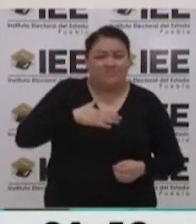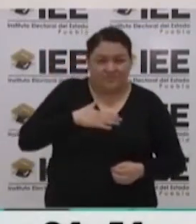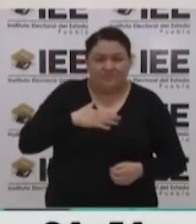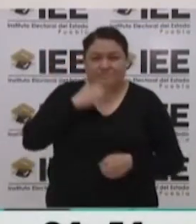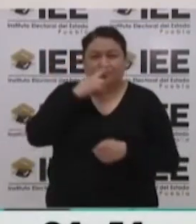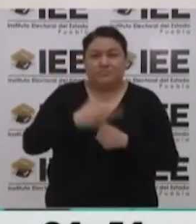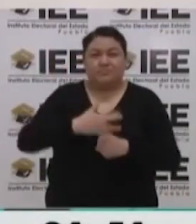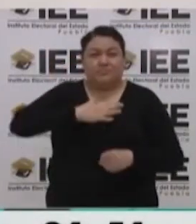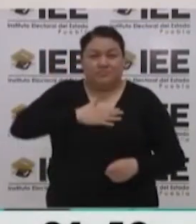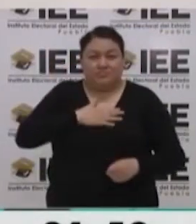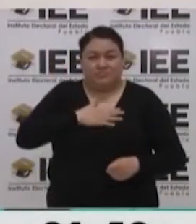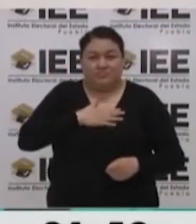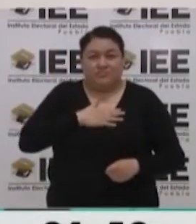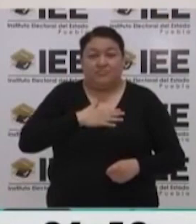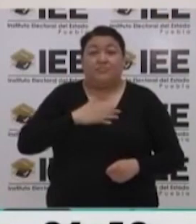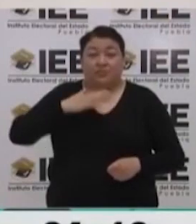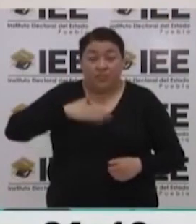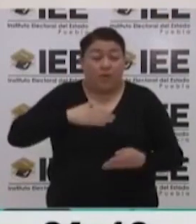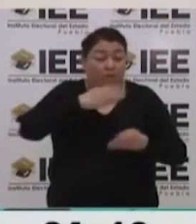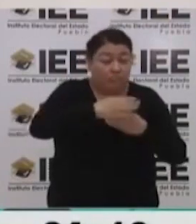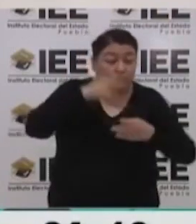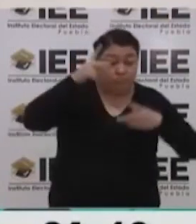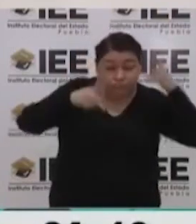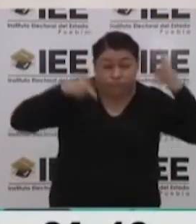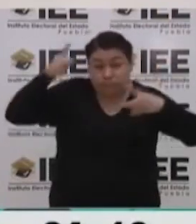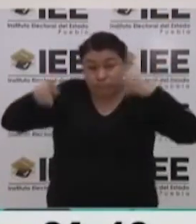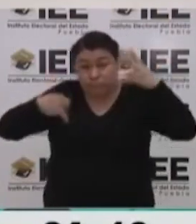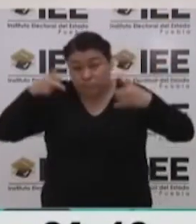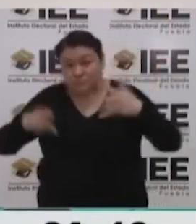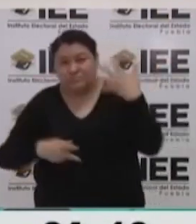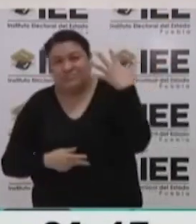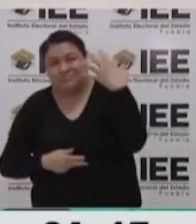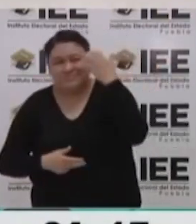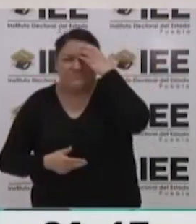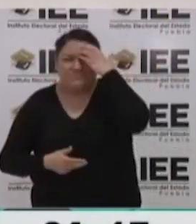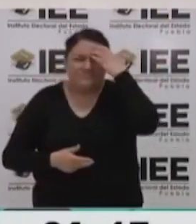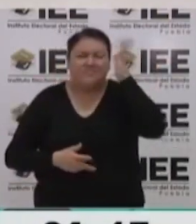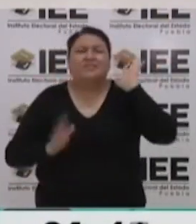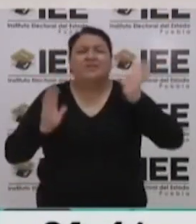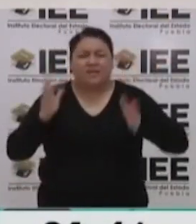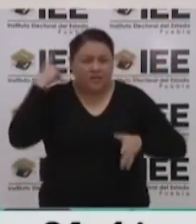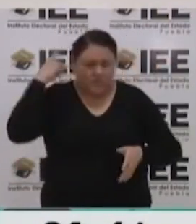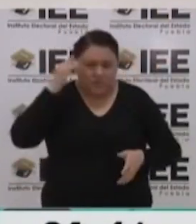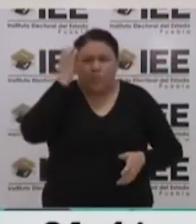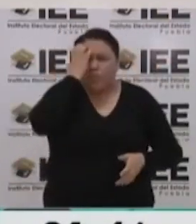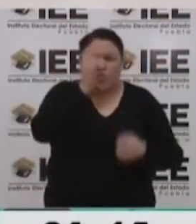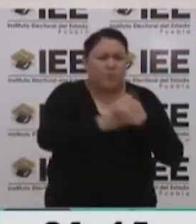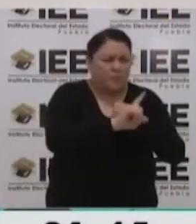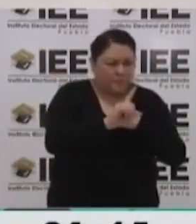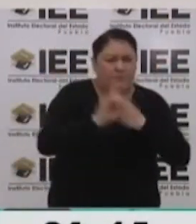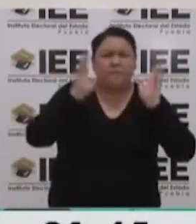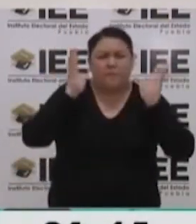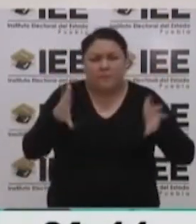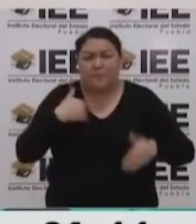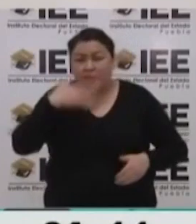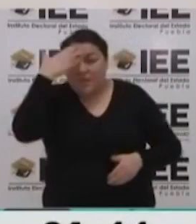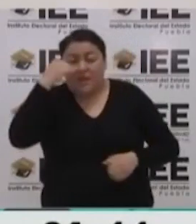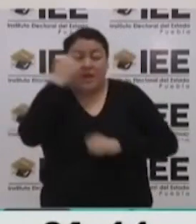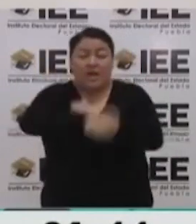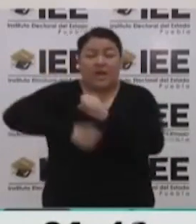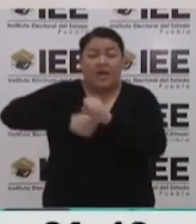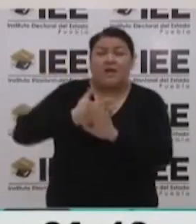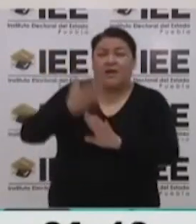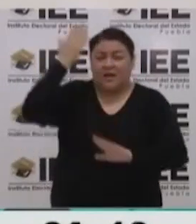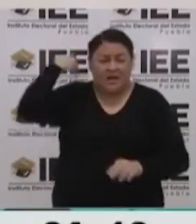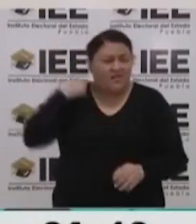tengo cinco campañas recorriendo puebla sabemos perfectamente la problemática que tiene nos hemos encontrado desde hace muchos años